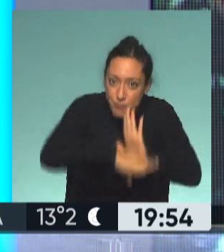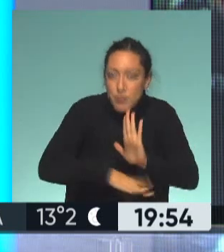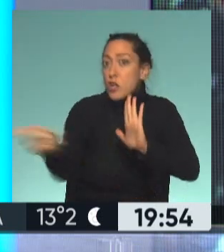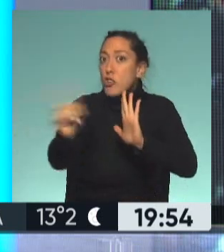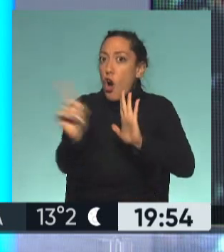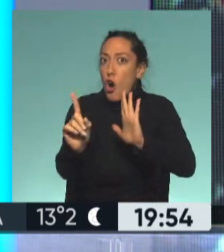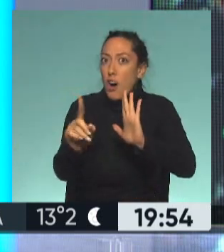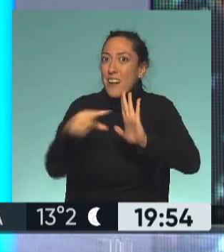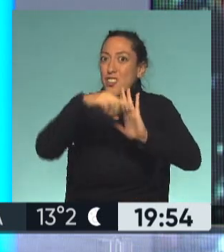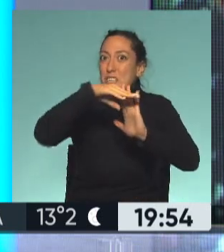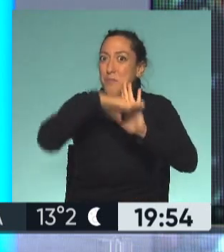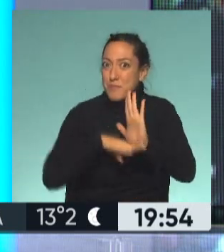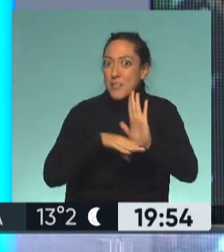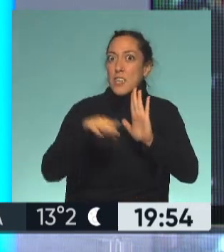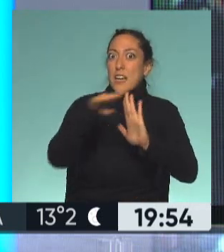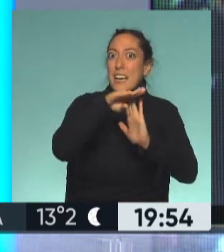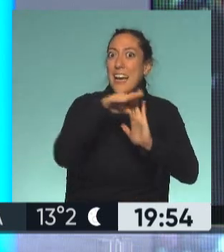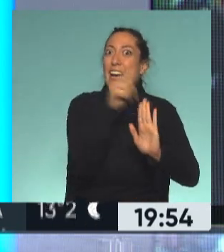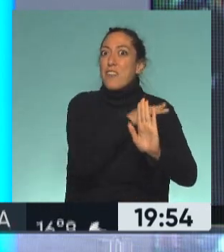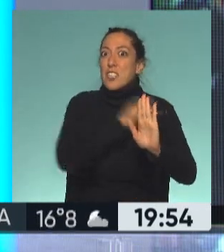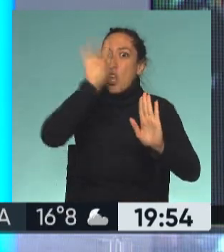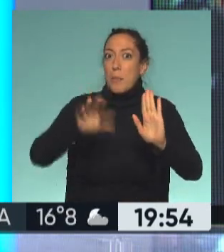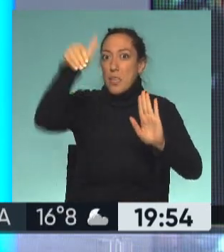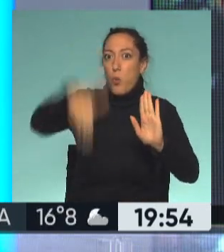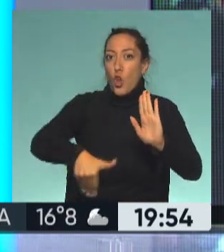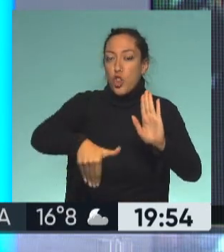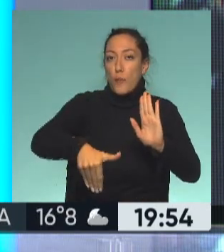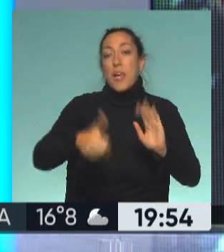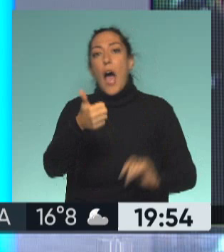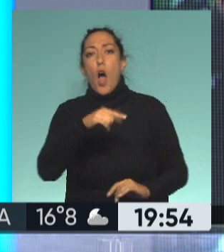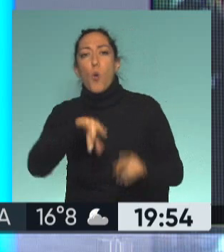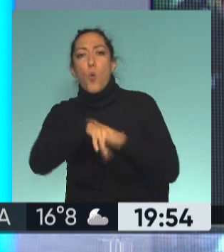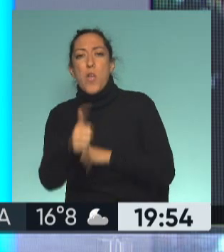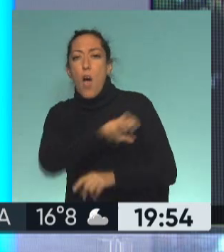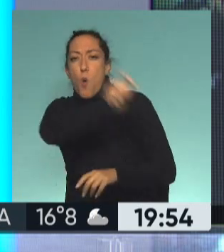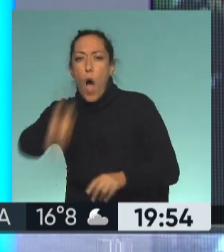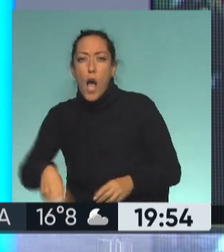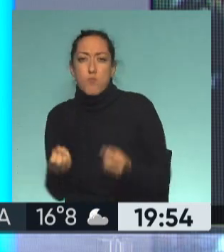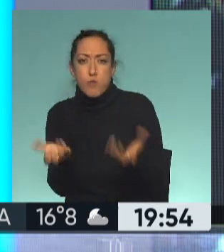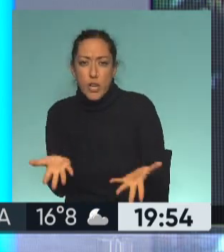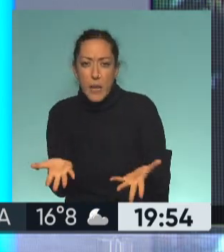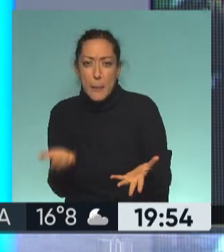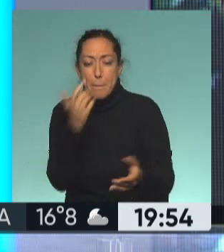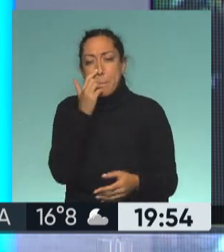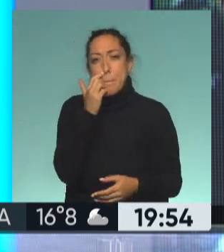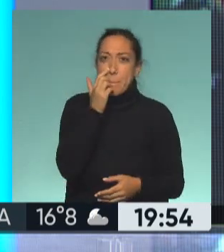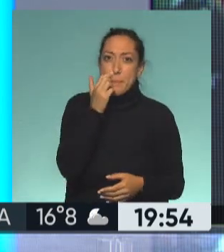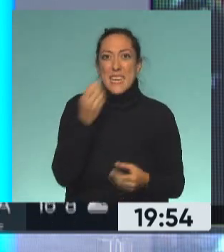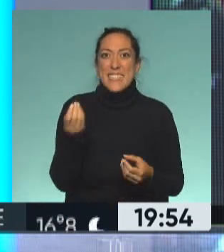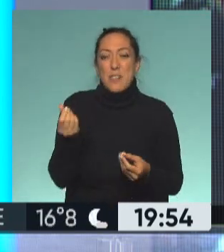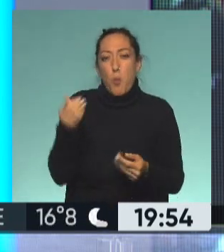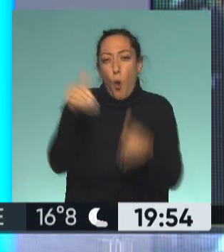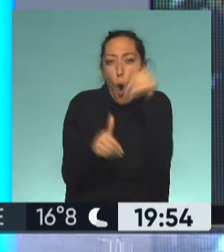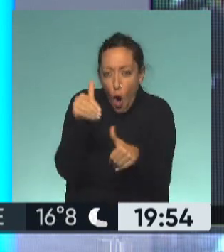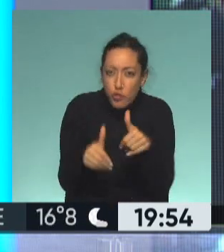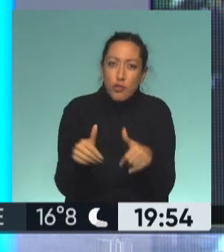van a tener más tiempo para negociar. Yo decía, bueno, pero ¿a cambio de qué se baja Acuña? Y me decían, y la verdad es que no tenía un precio tan alto porque no